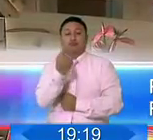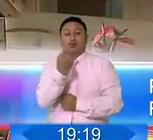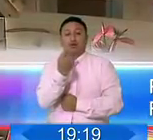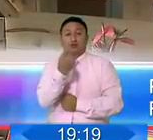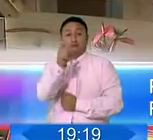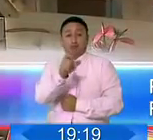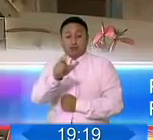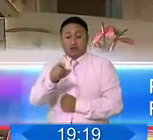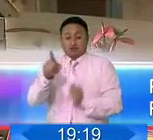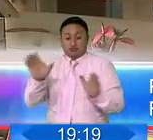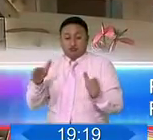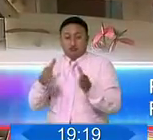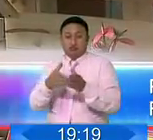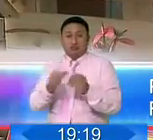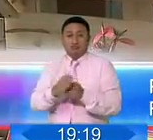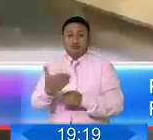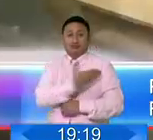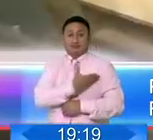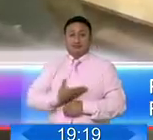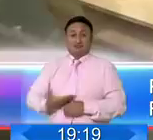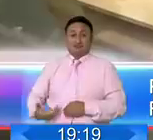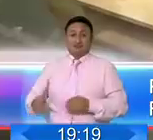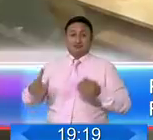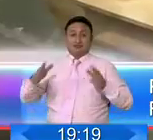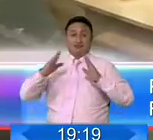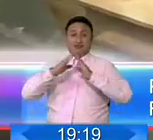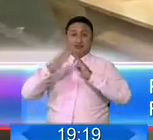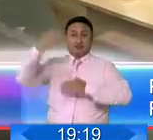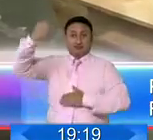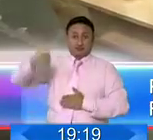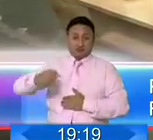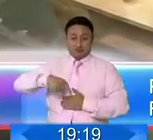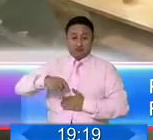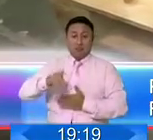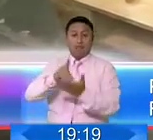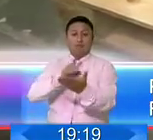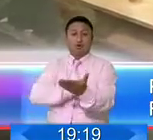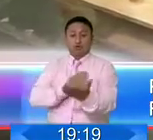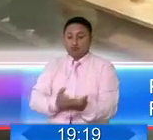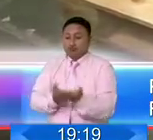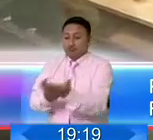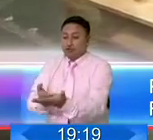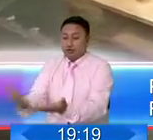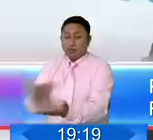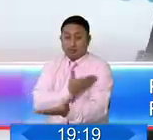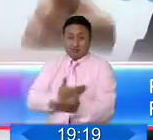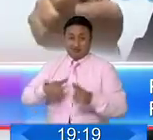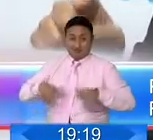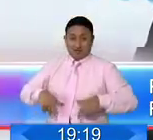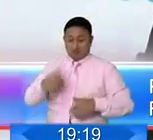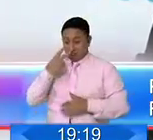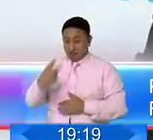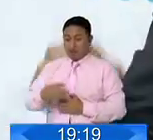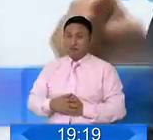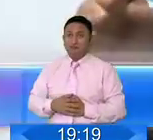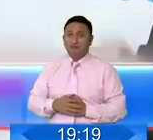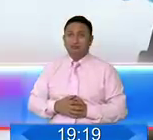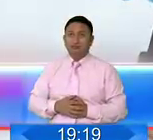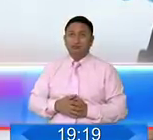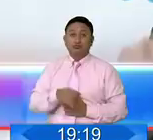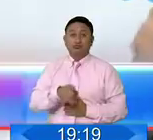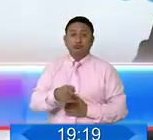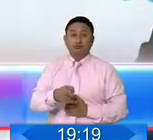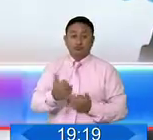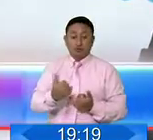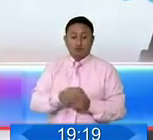más llegaron hasta el Palacio de Carondelet para presentar sus proyectos al presidente Lenín Moreno. Ustedes tienen la ventaja de